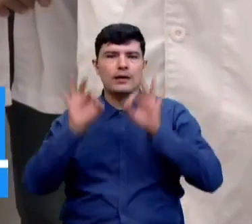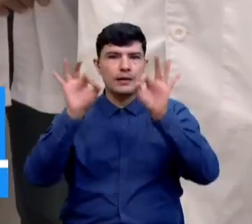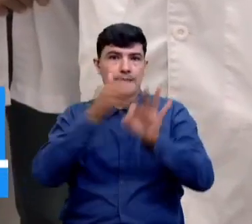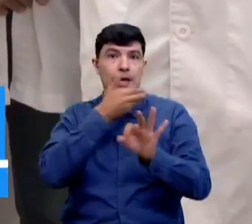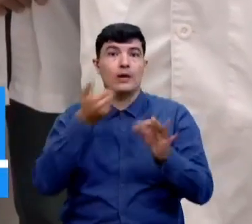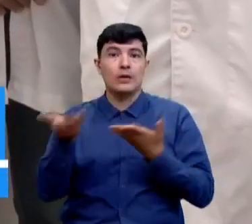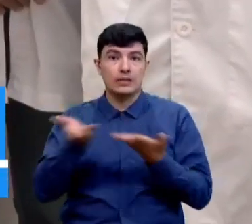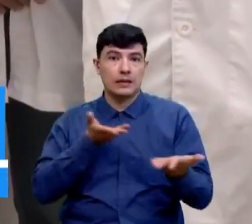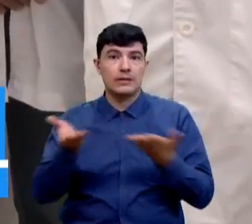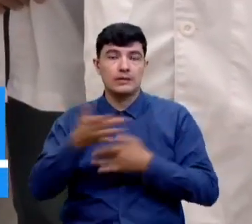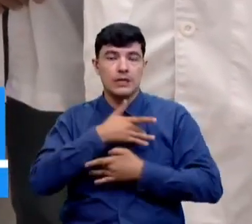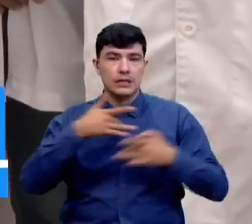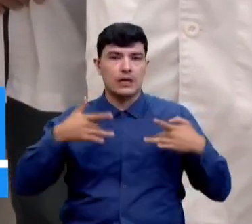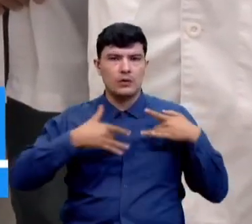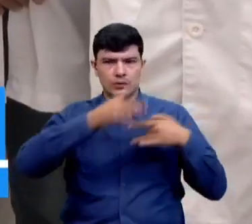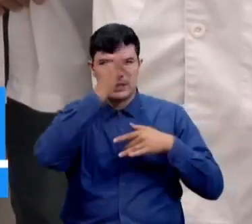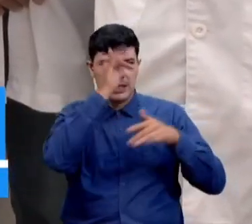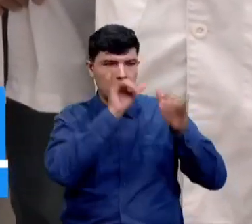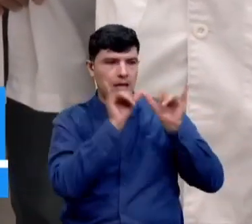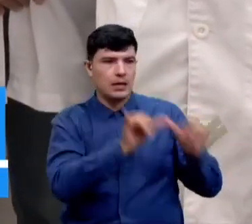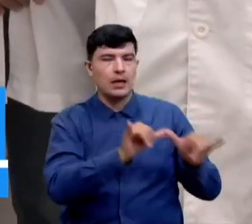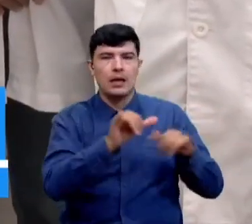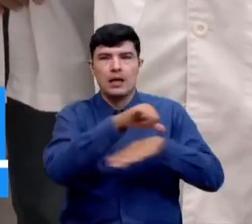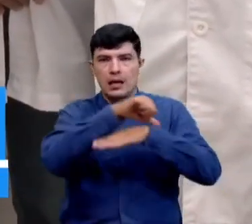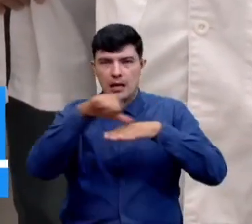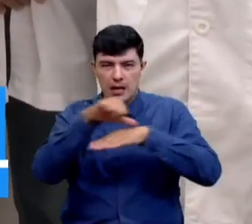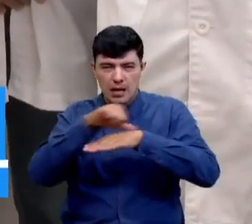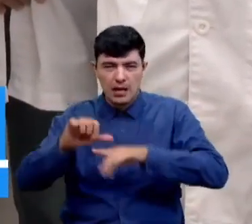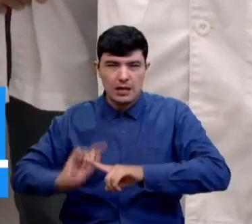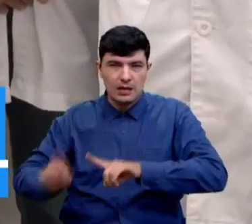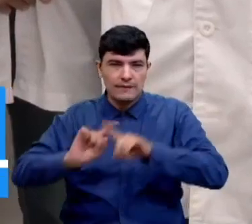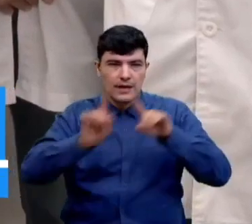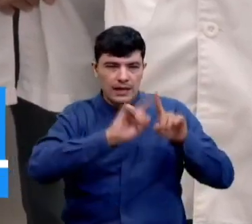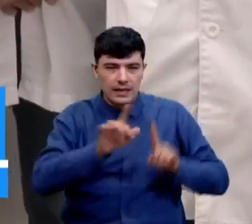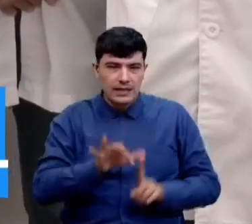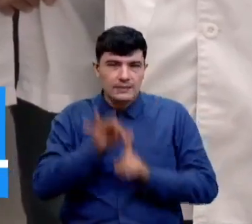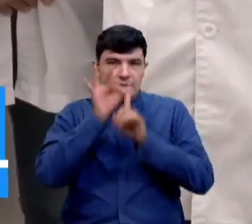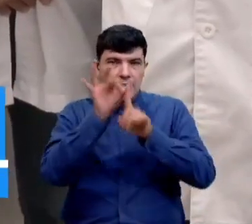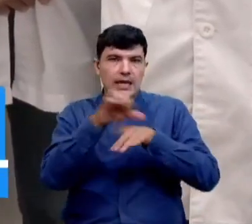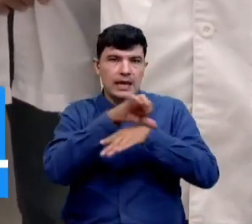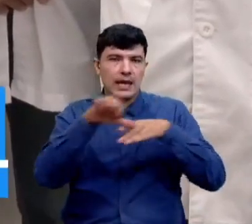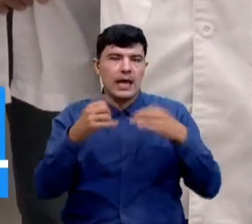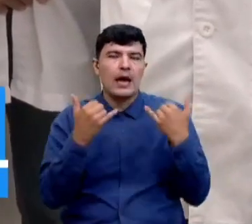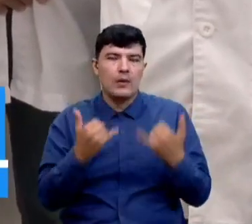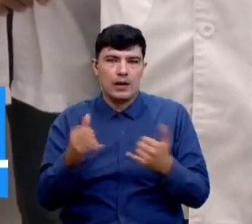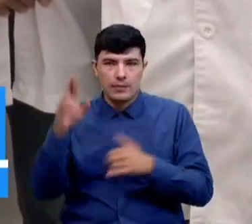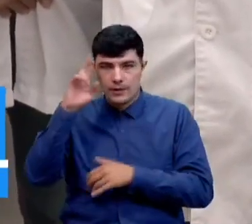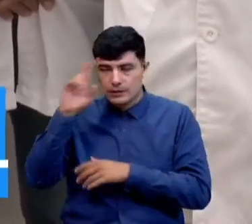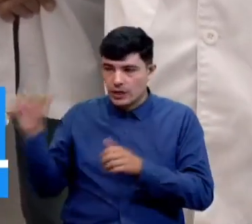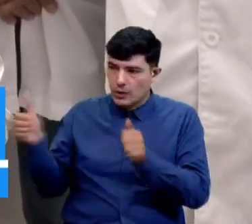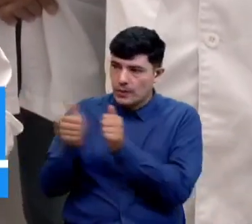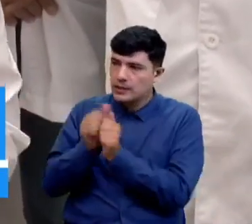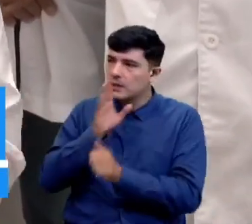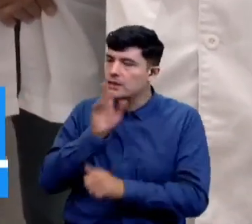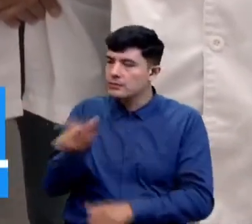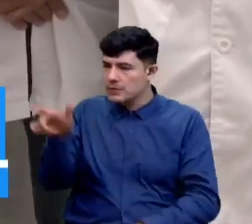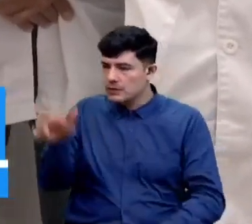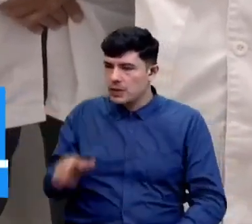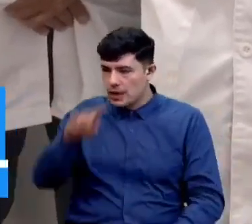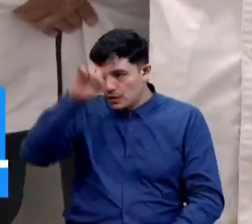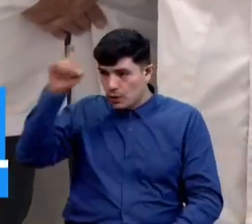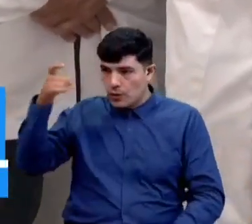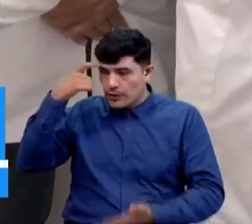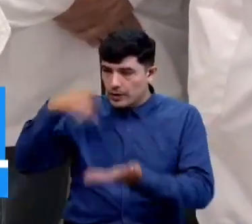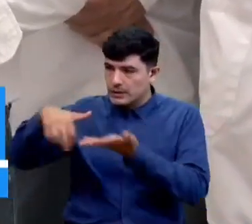en áreas como hospitalización cirugías y otras especialidades quirúrgicas por eso a esa hora me encuentro con el gobernador de los santandereanos